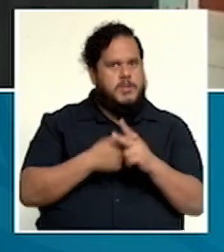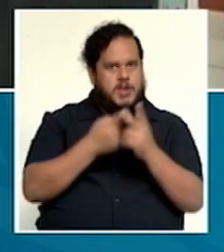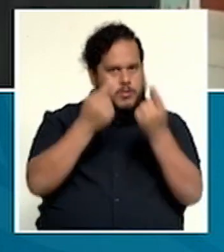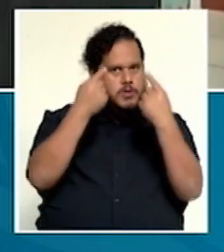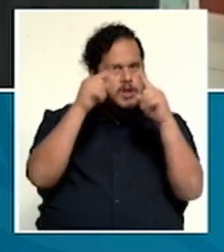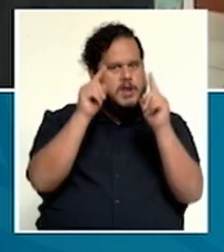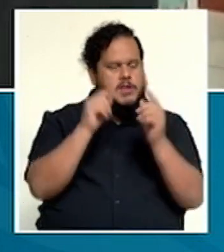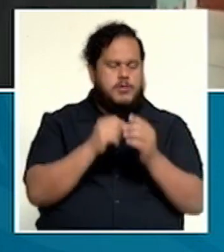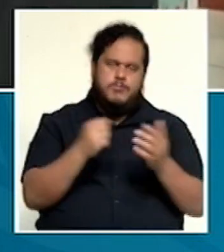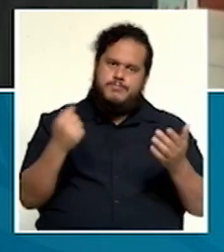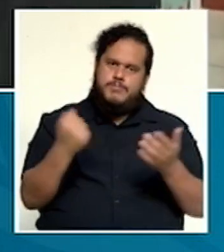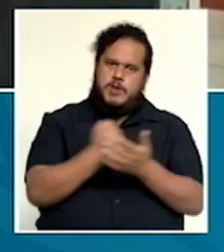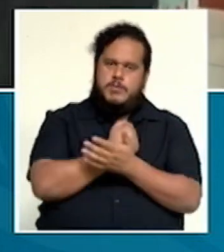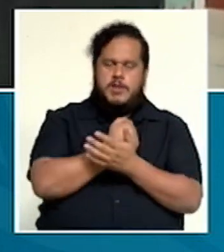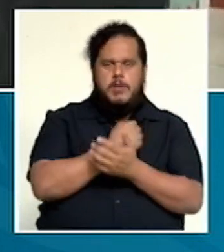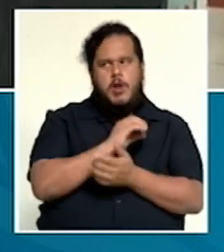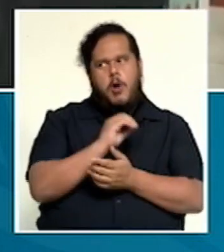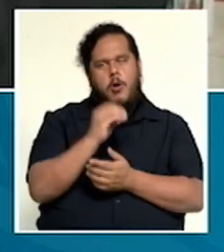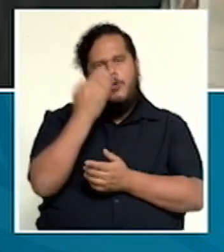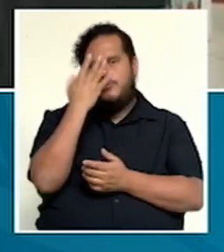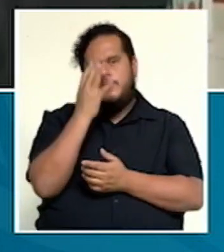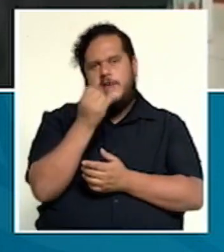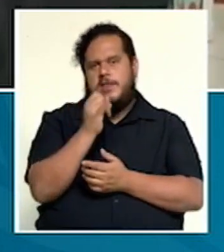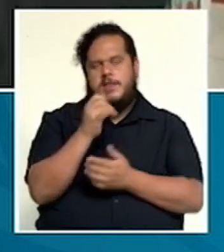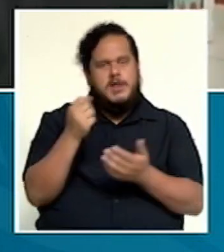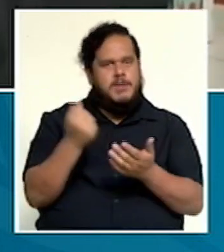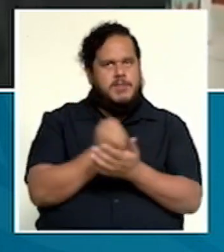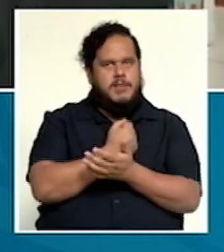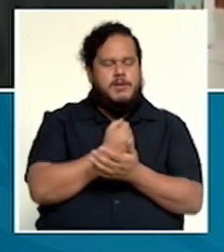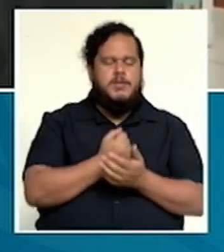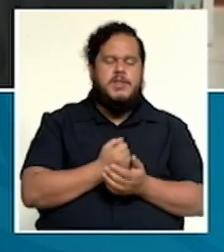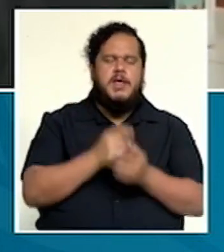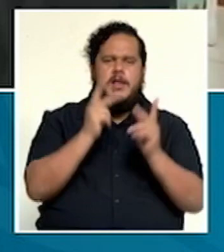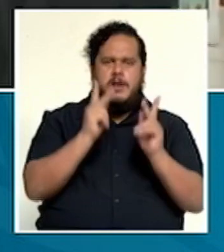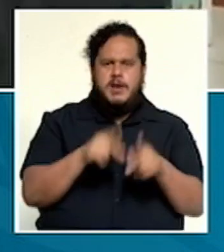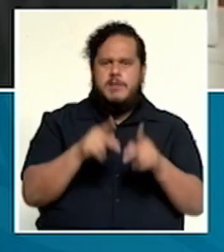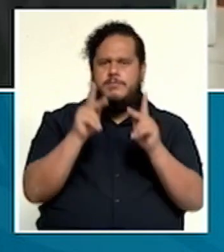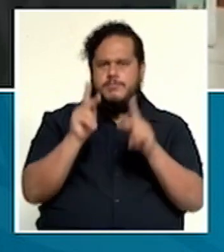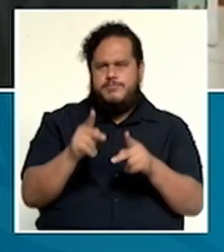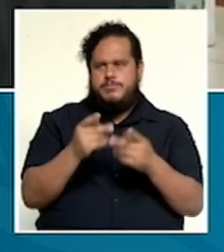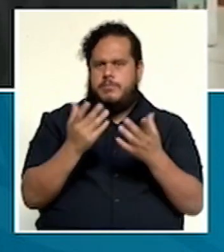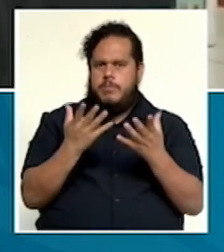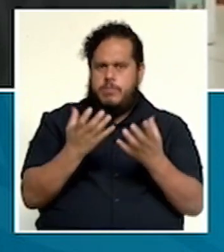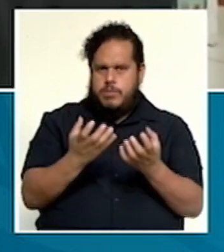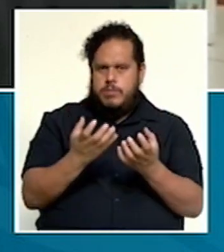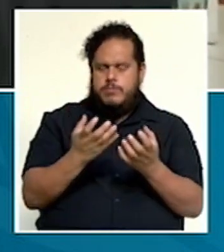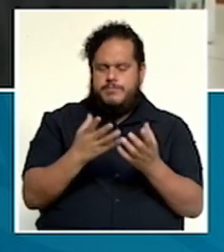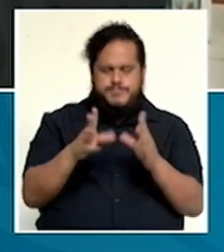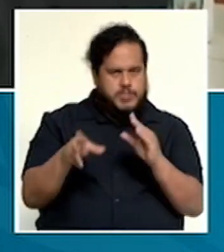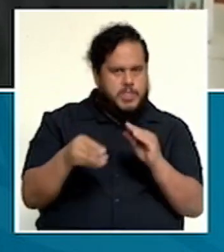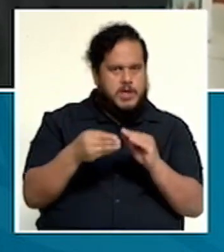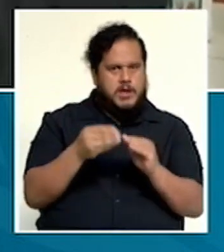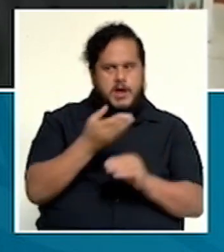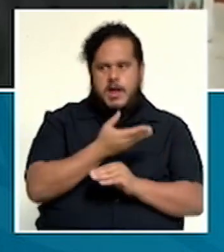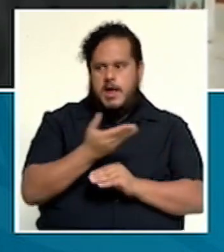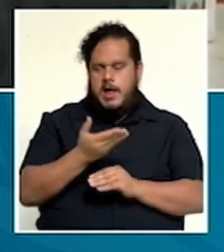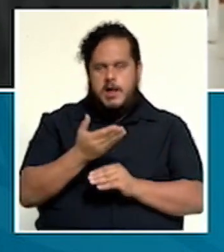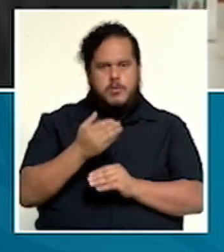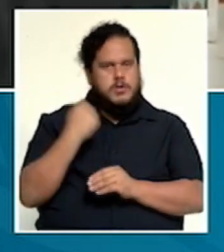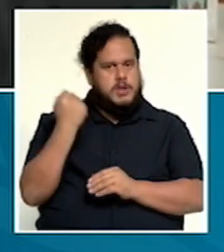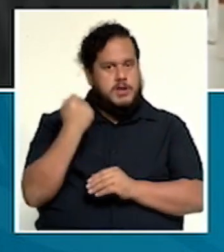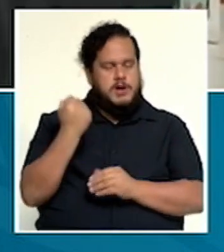éxito. Lamentable o no sé si lamentablemente, la gente quiere adherir a cosas